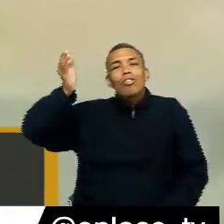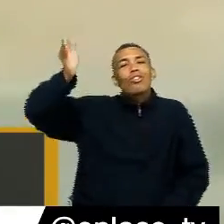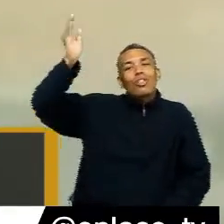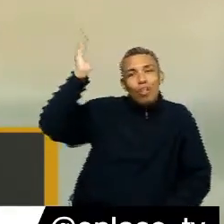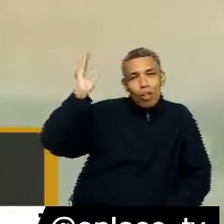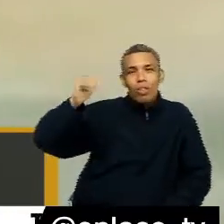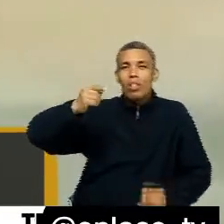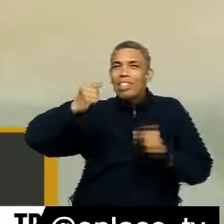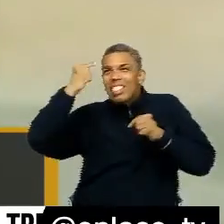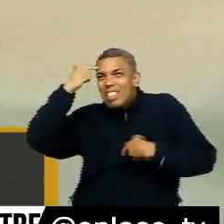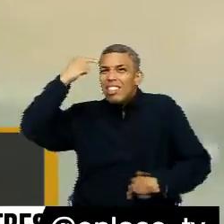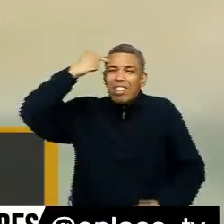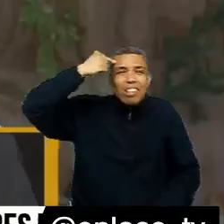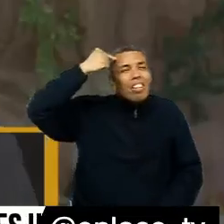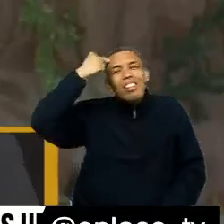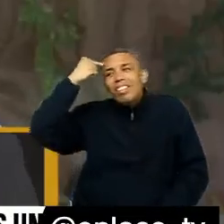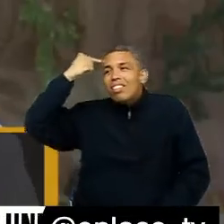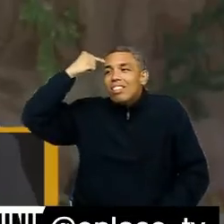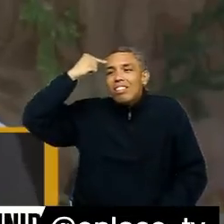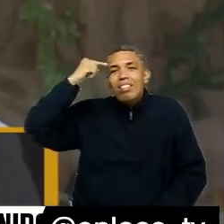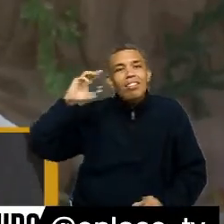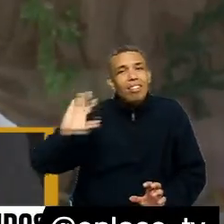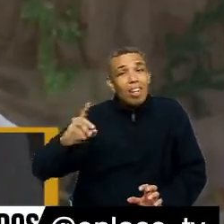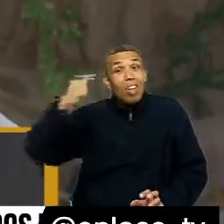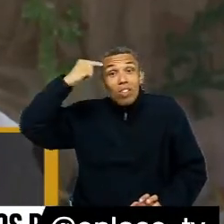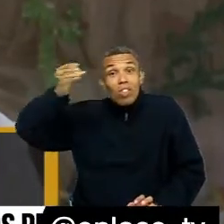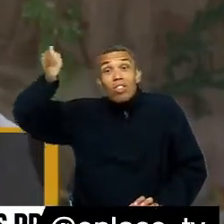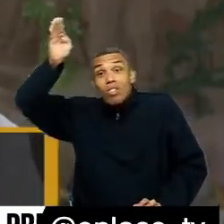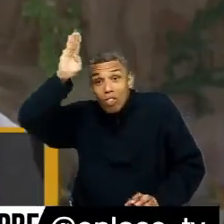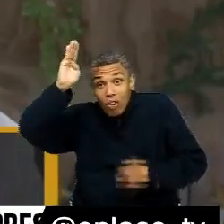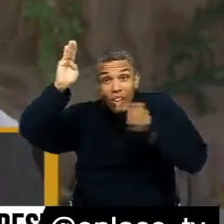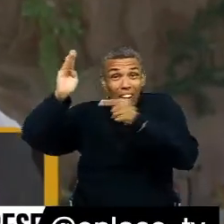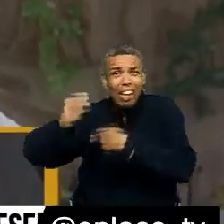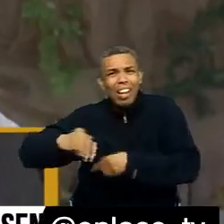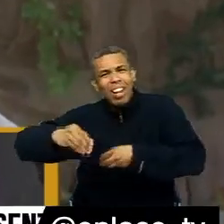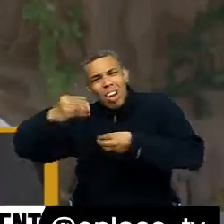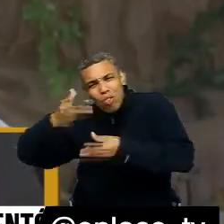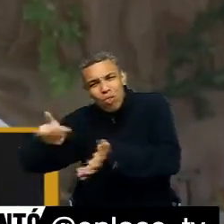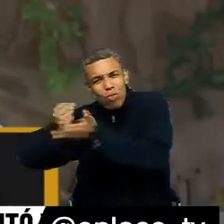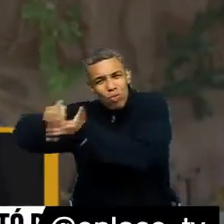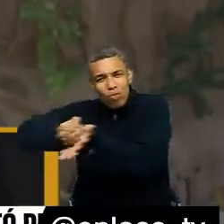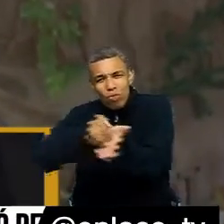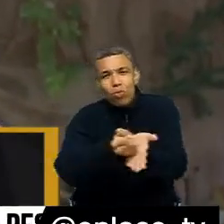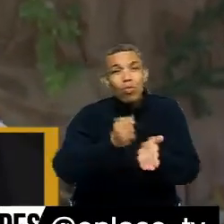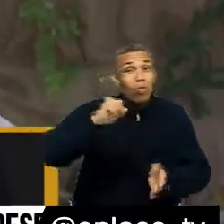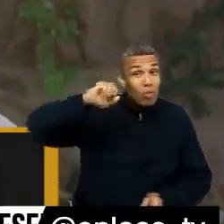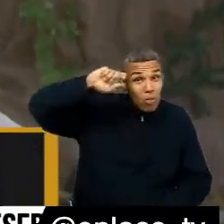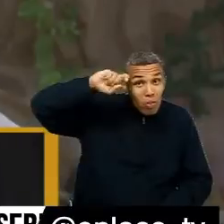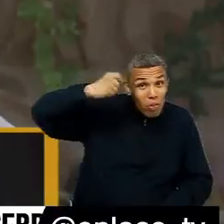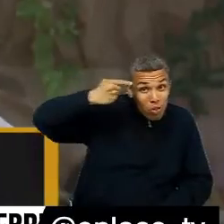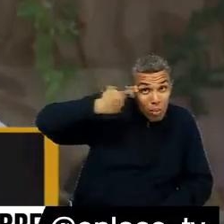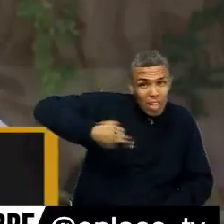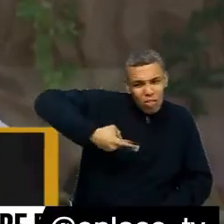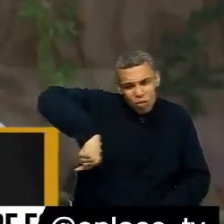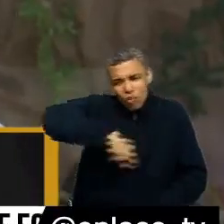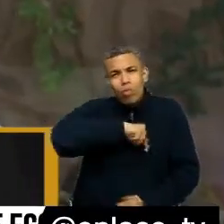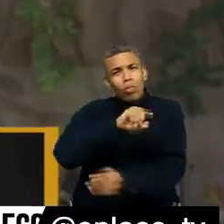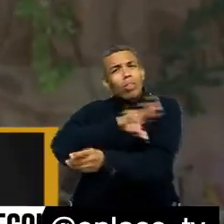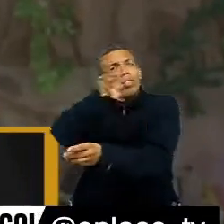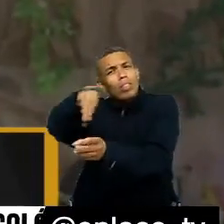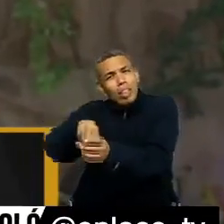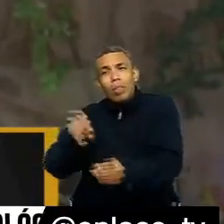el reino de Dios que se hace presente entre los hombres, un Dios que nos acoge a todos en su reino, perdona nuestras culpas y nos lleva a